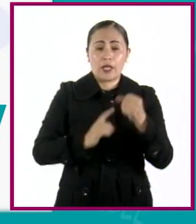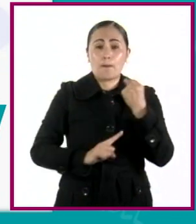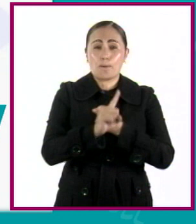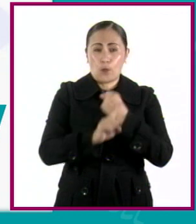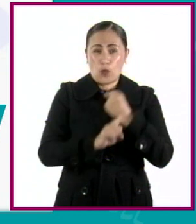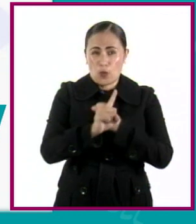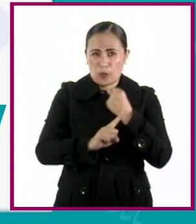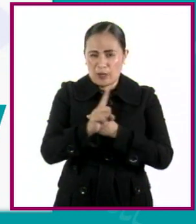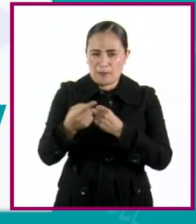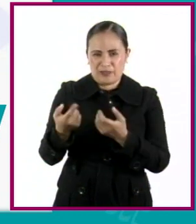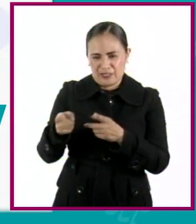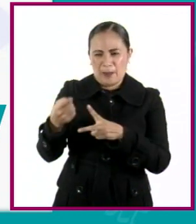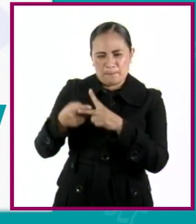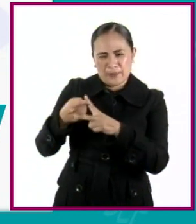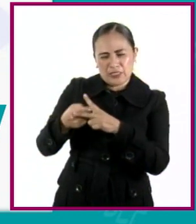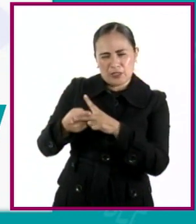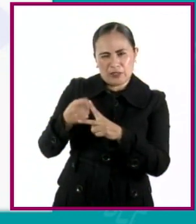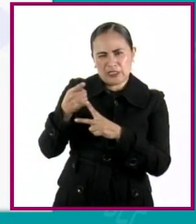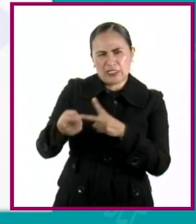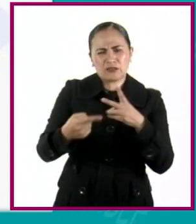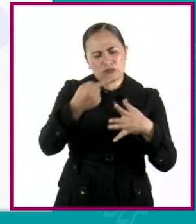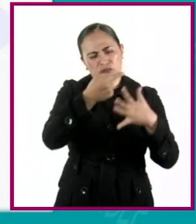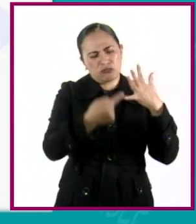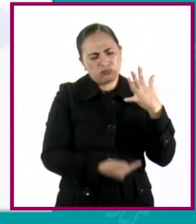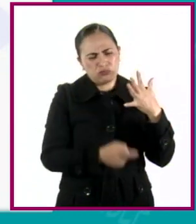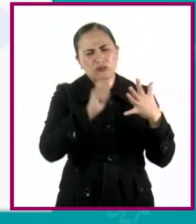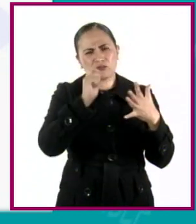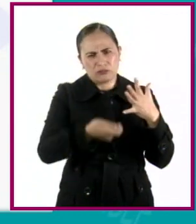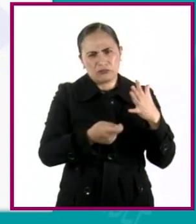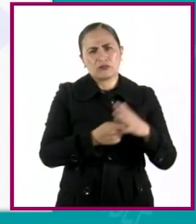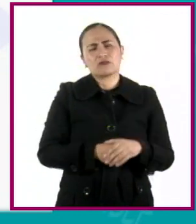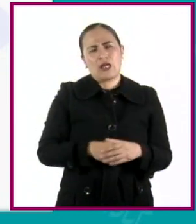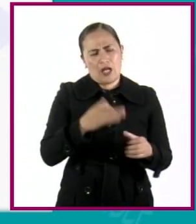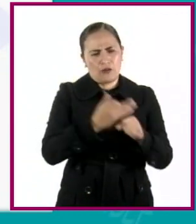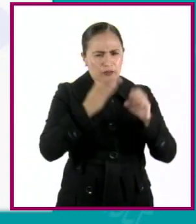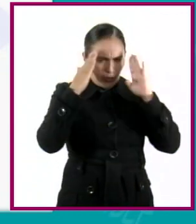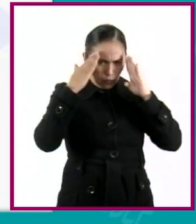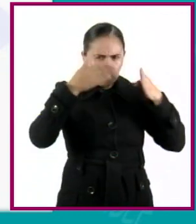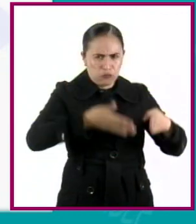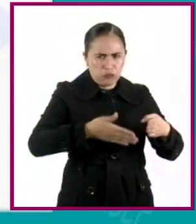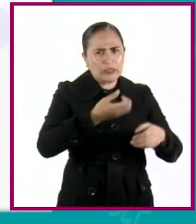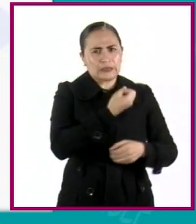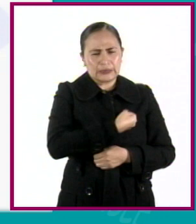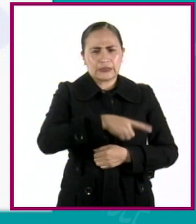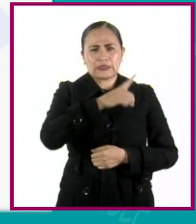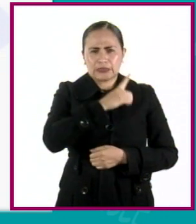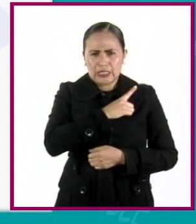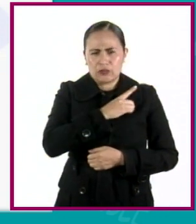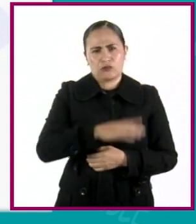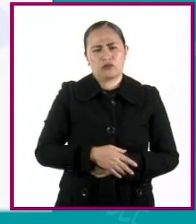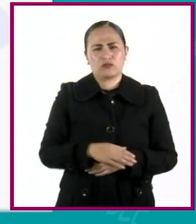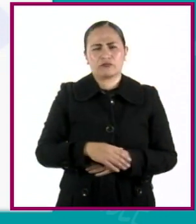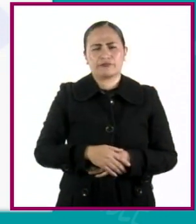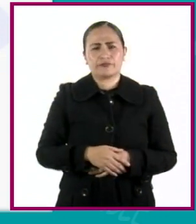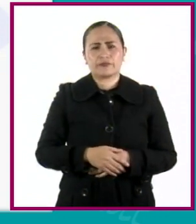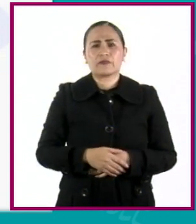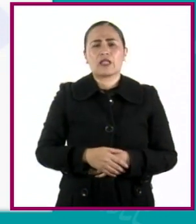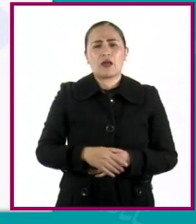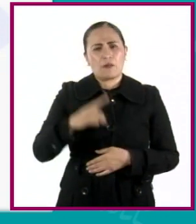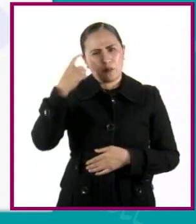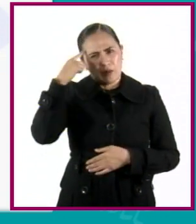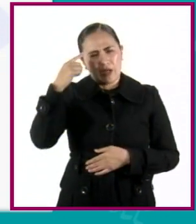las matemáticas son principalmente relacionados con el área de la salud. Entre ellos, entender